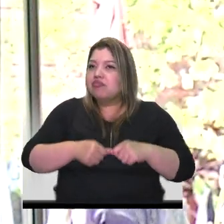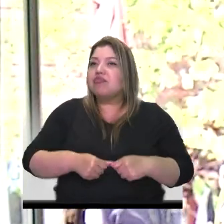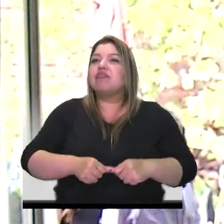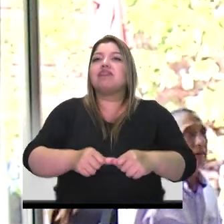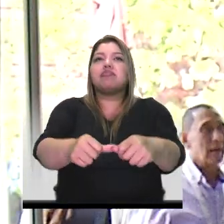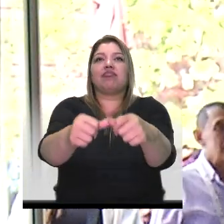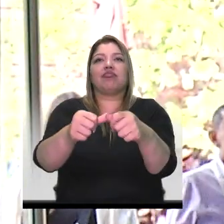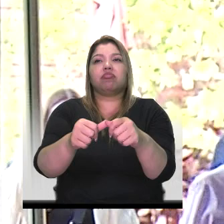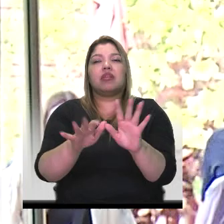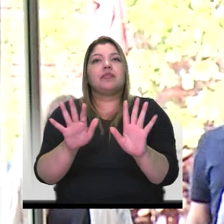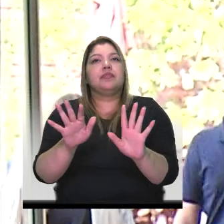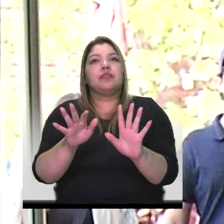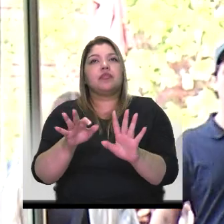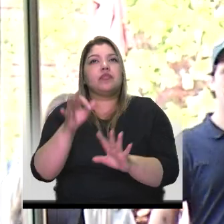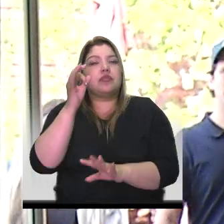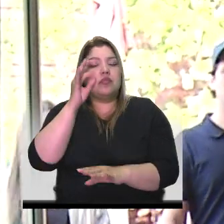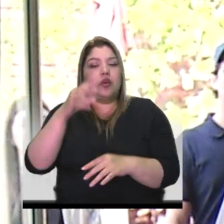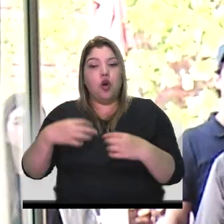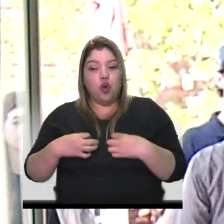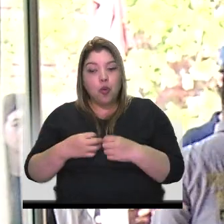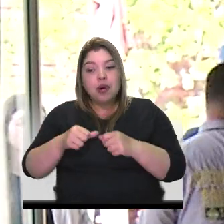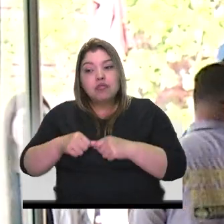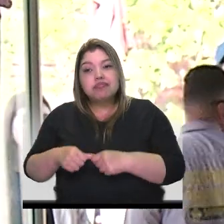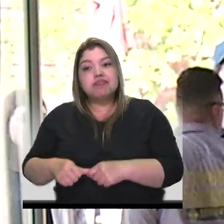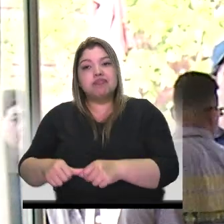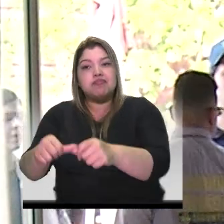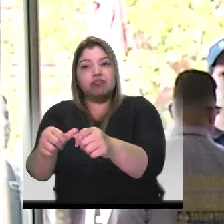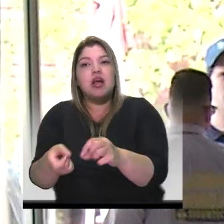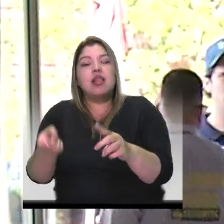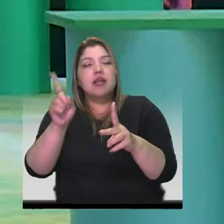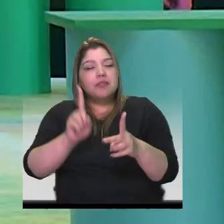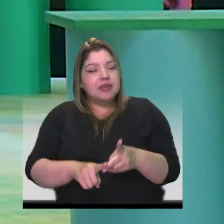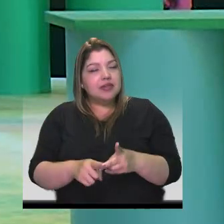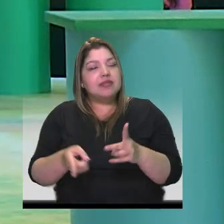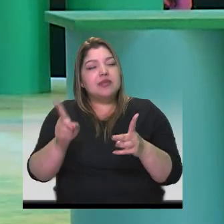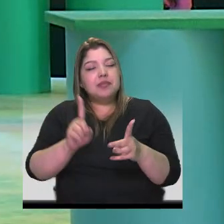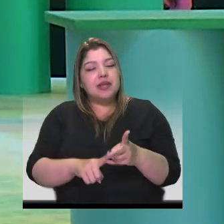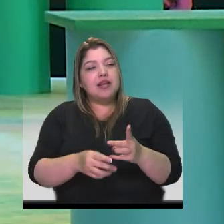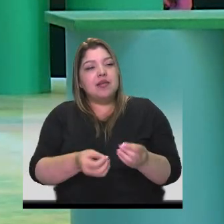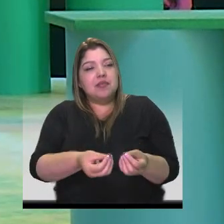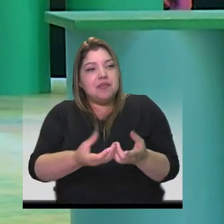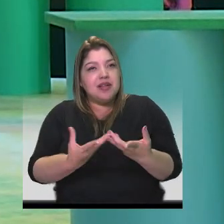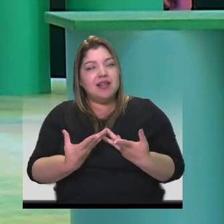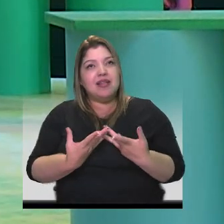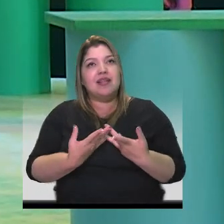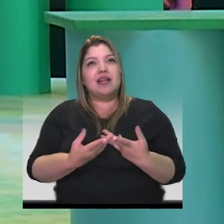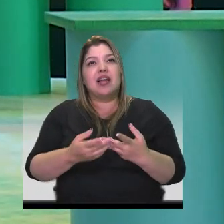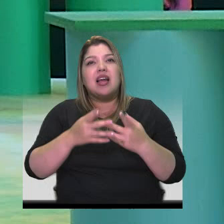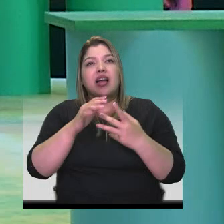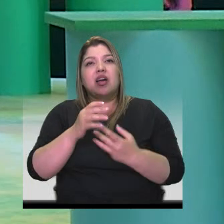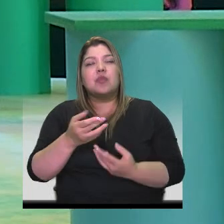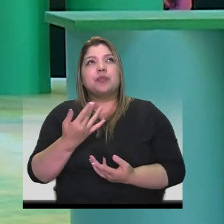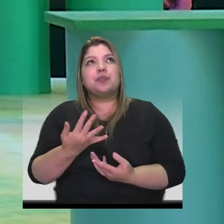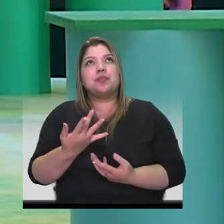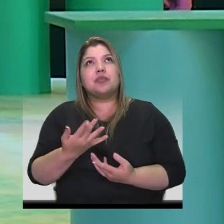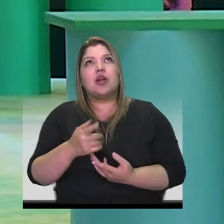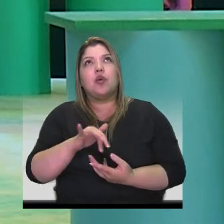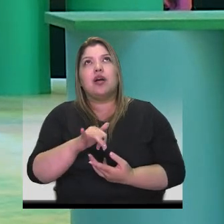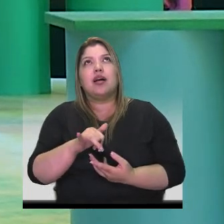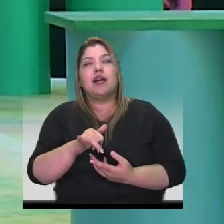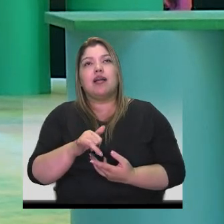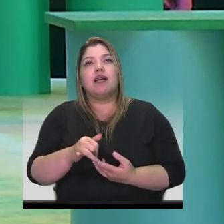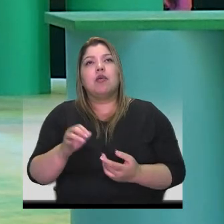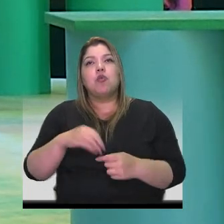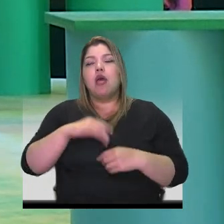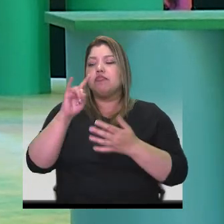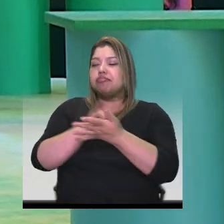que, listo, no solamente duran las prendas, sino que hacen que haya pues como una posibilidad de ponérselas